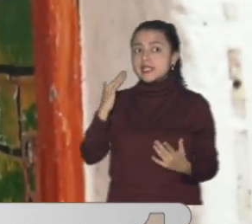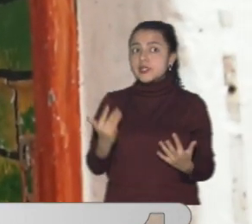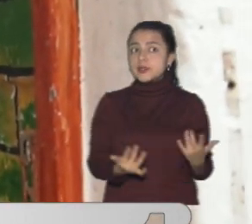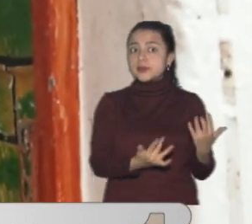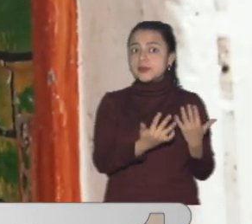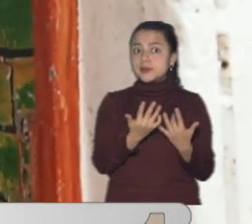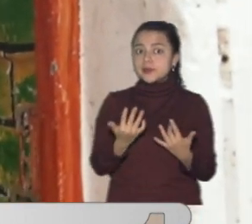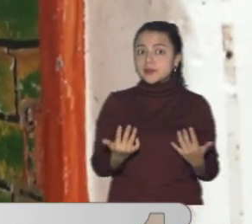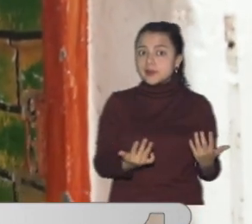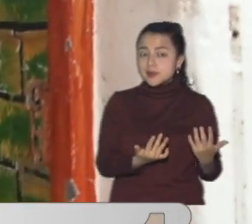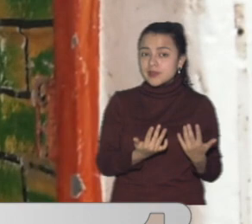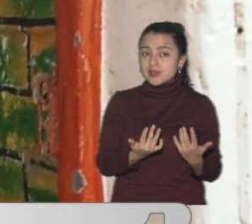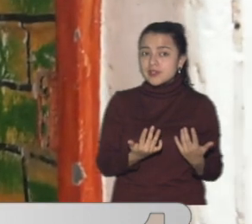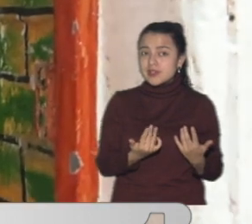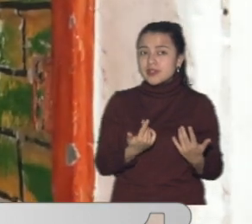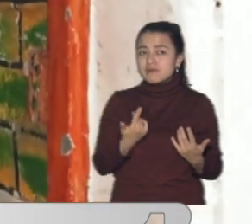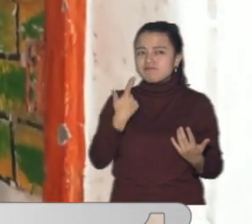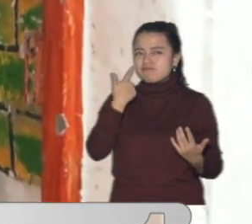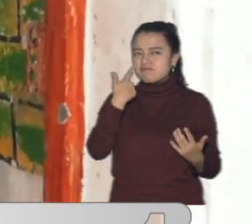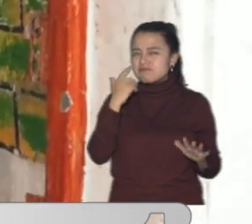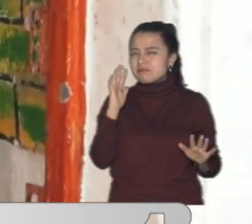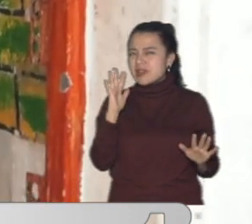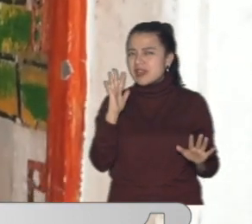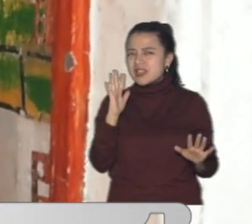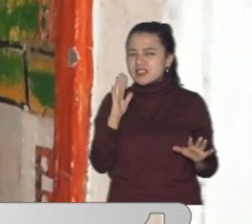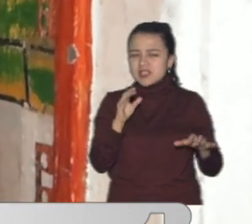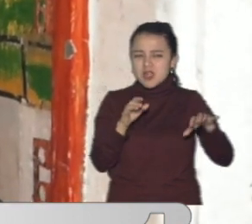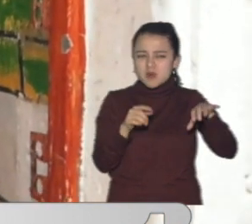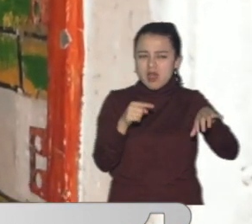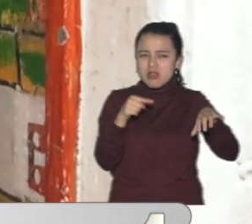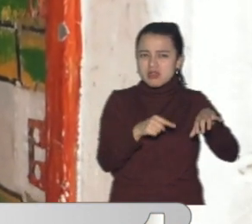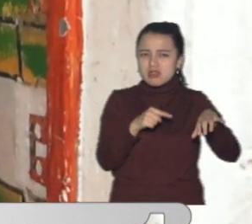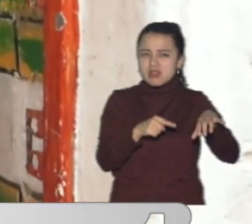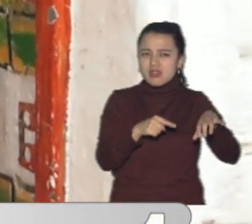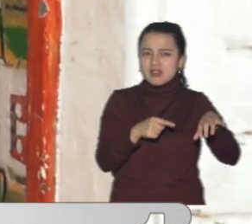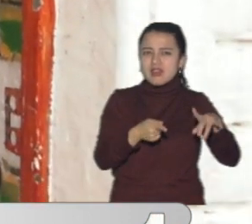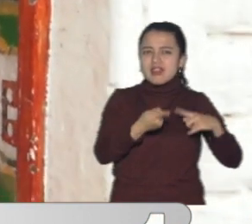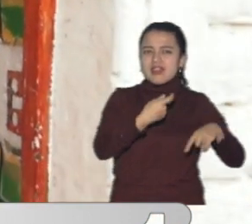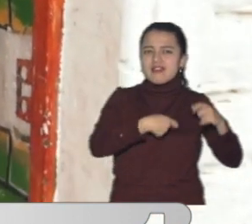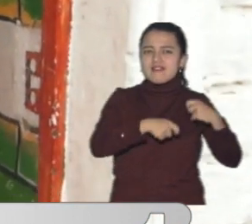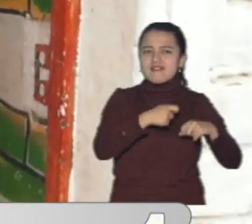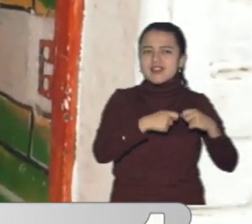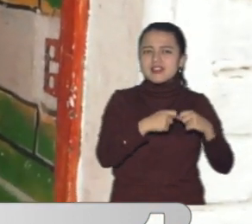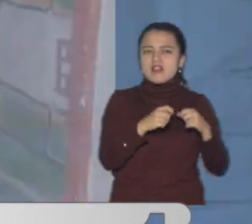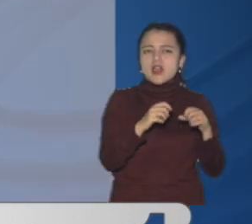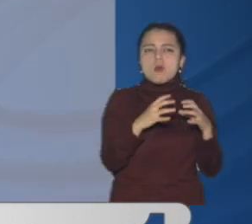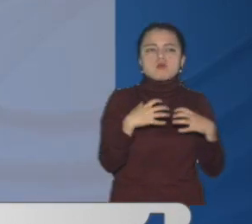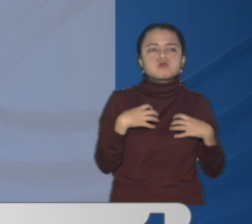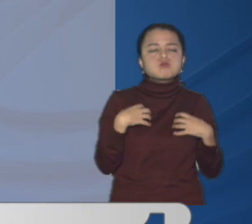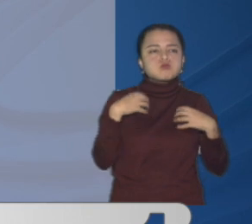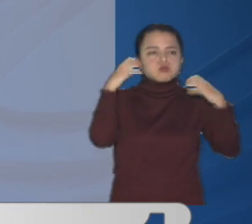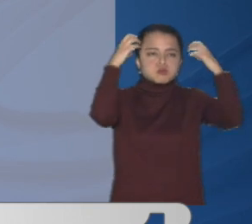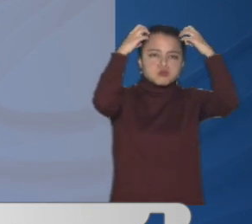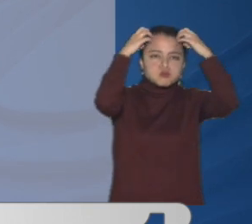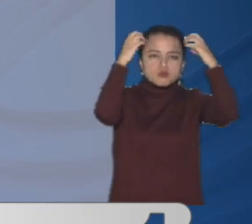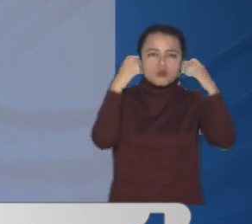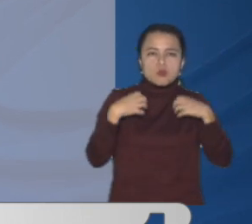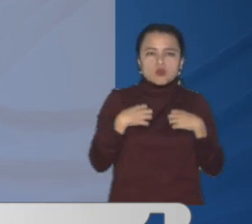tiene una y tiene que ver con un incendio que empezó en un local comercial de venta de peluches.